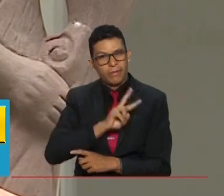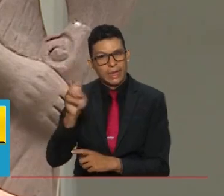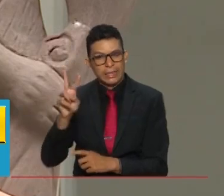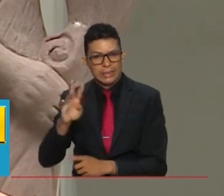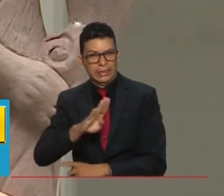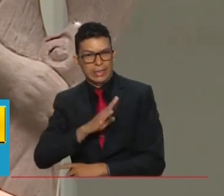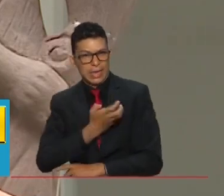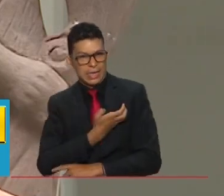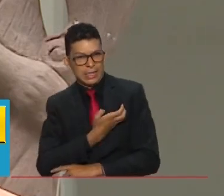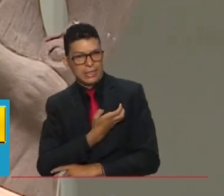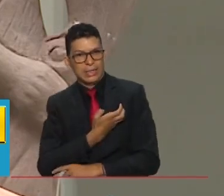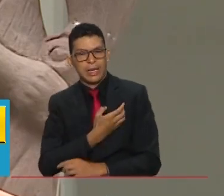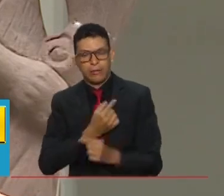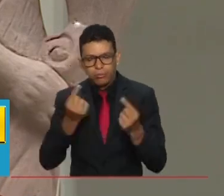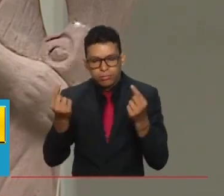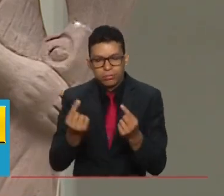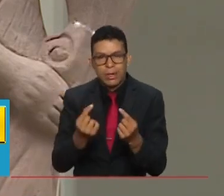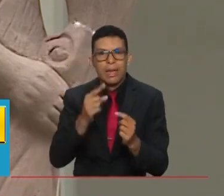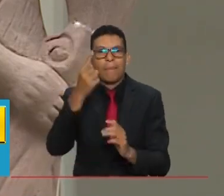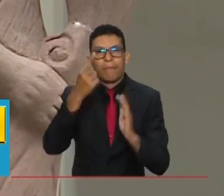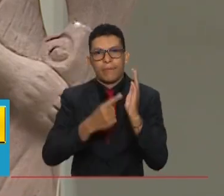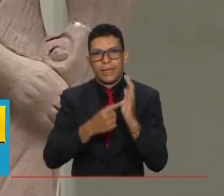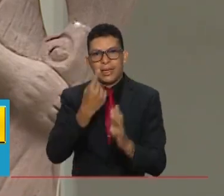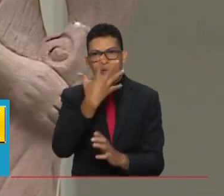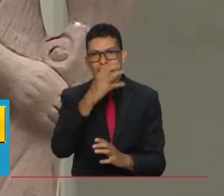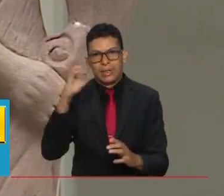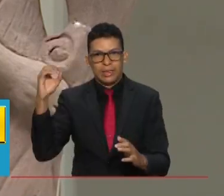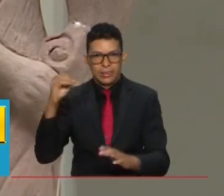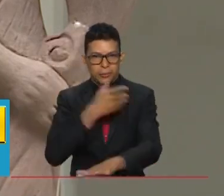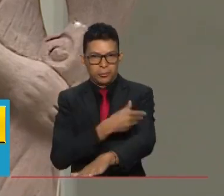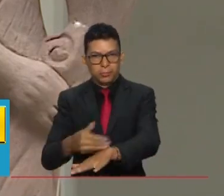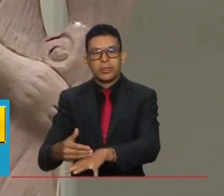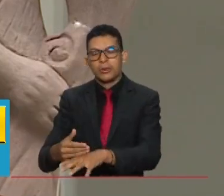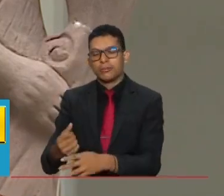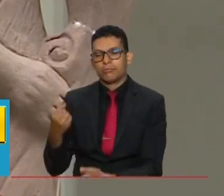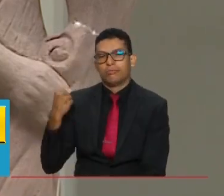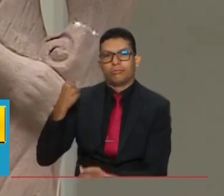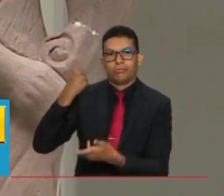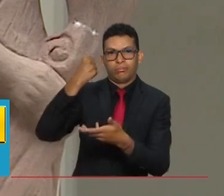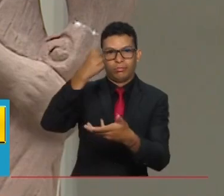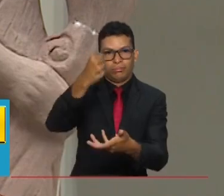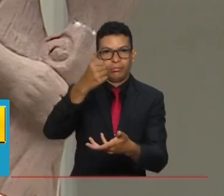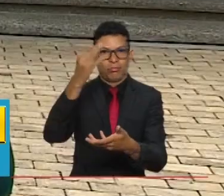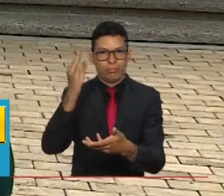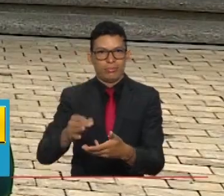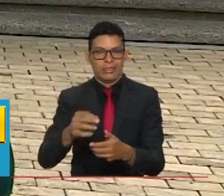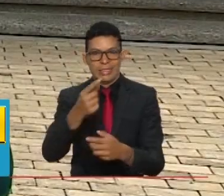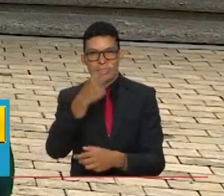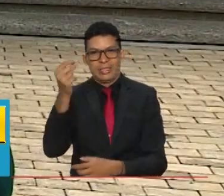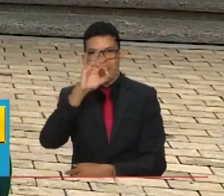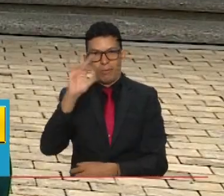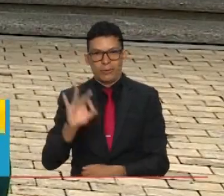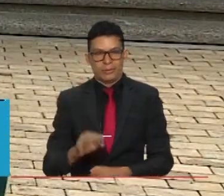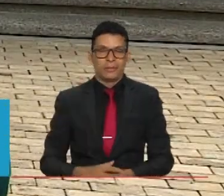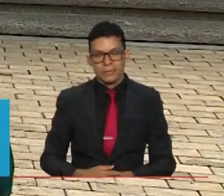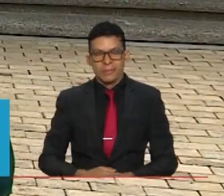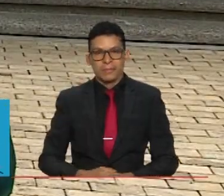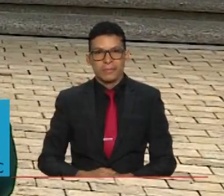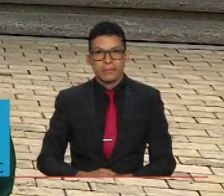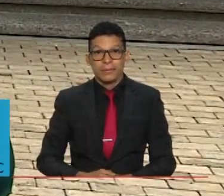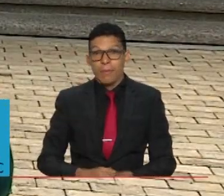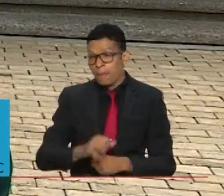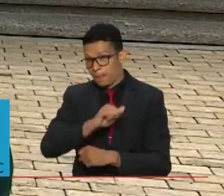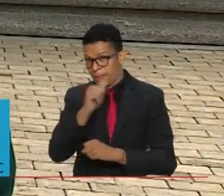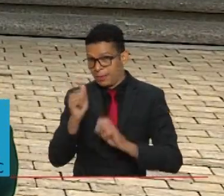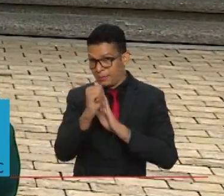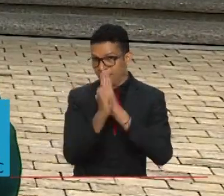de 1.500 millones entre Gobernación y Alcaldías, configuraron el 100% del valor de la matrícula. Otro programa impulsado